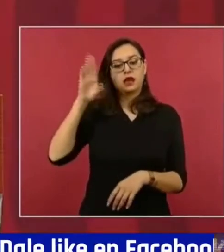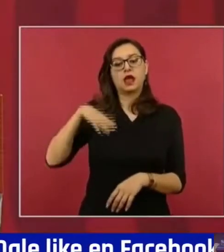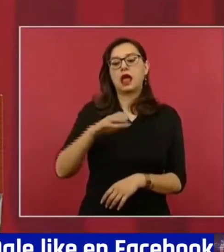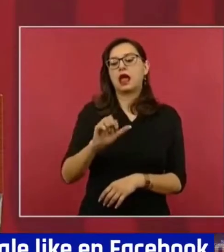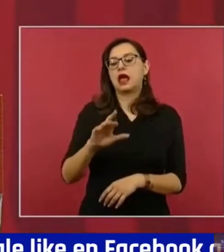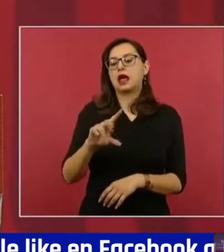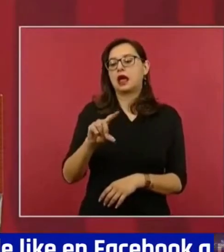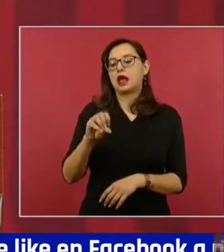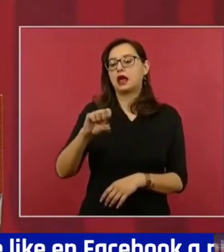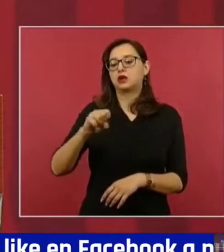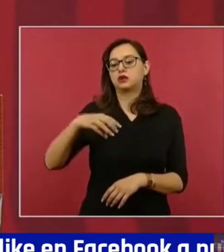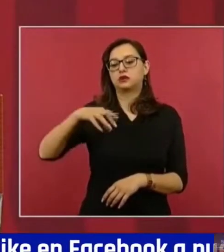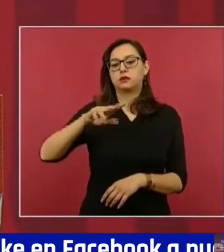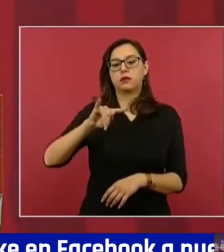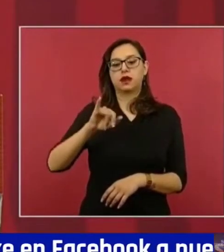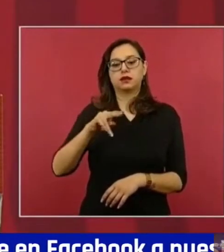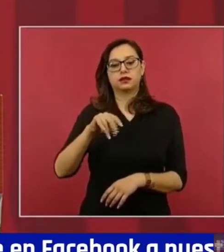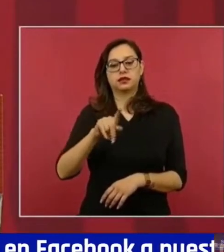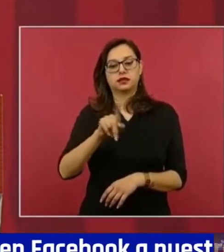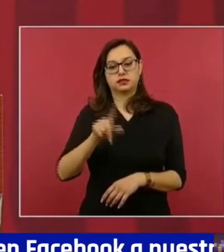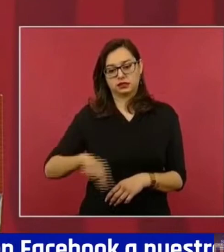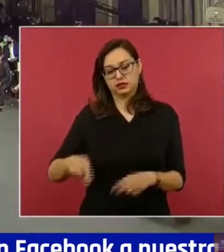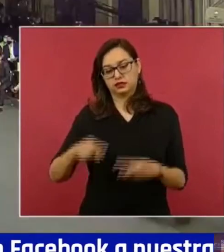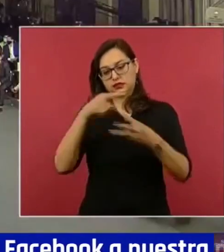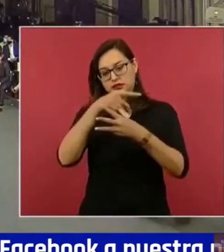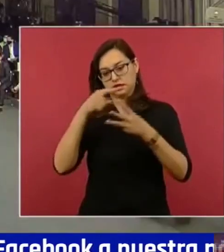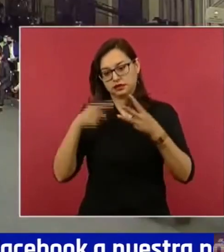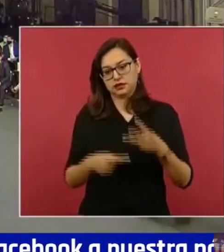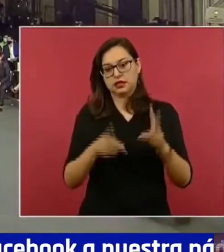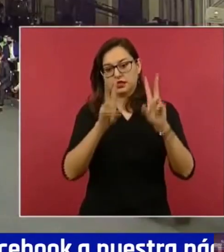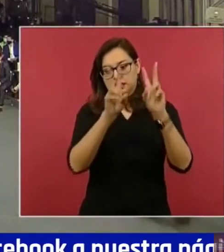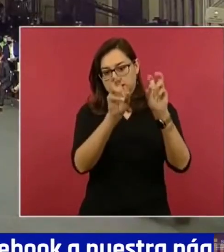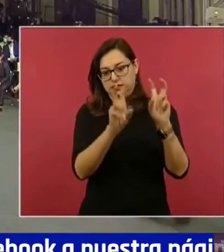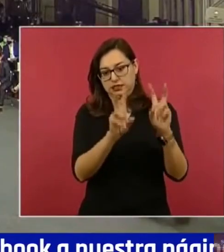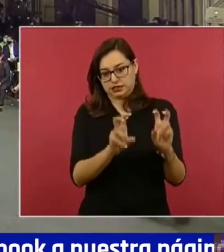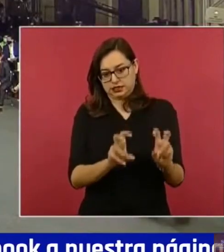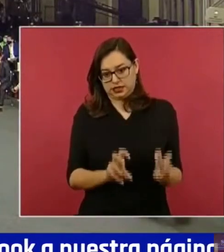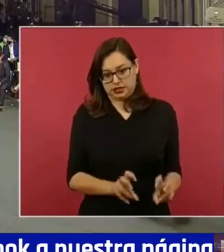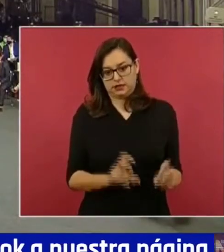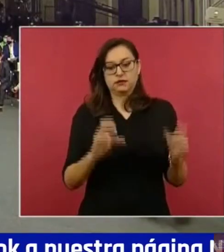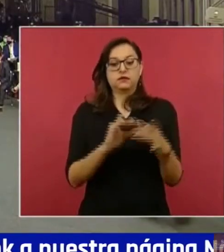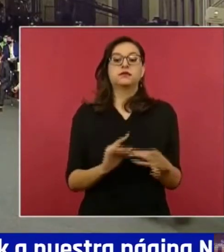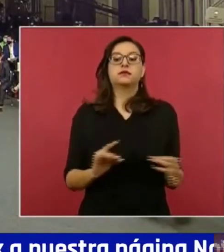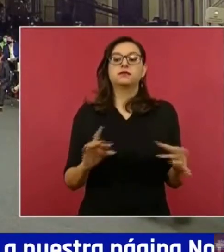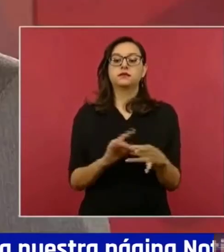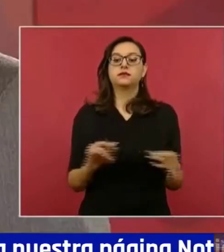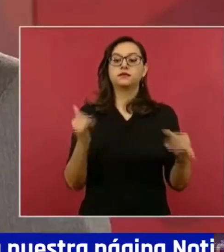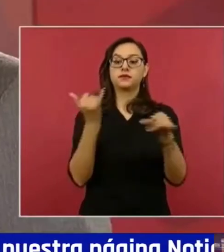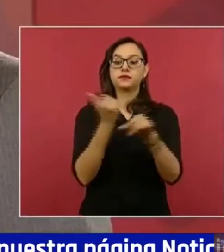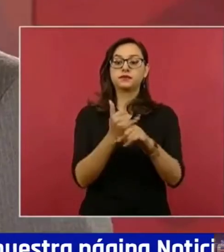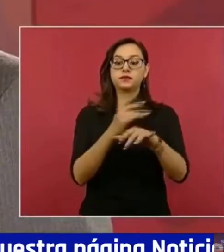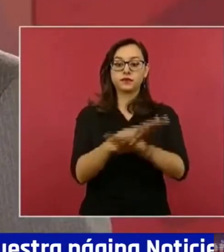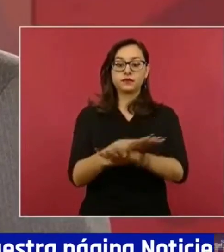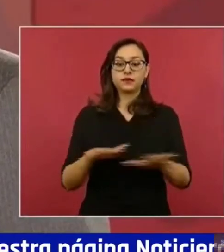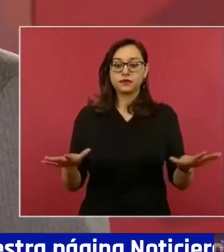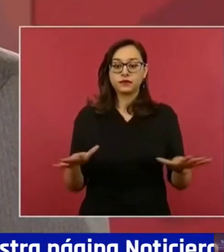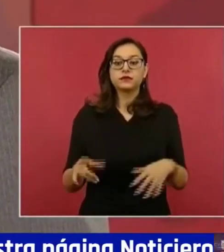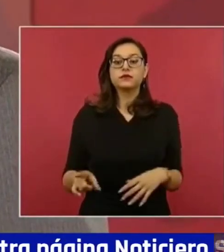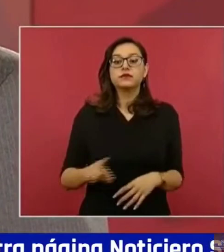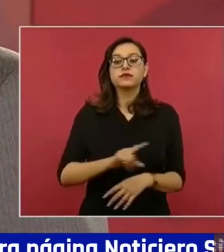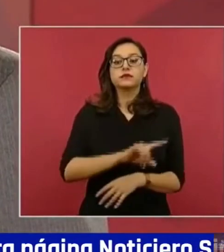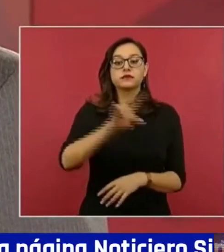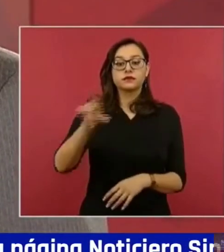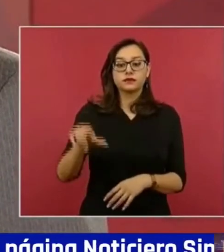tiempo. No nos imaginamos en ningún momento, o yo le pido al público memorioso que se imagine nada más la escena de